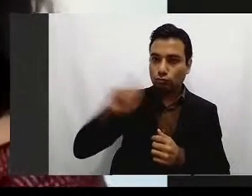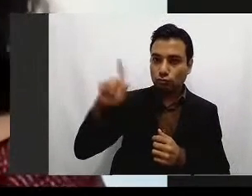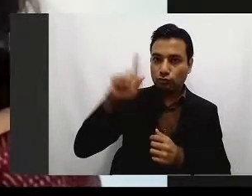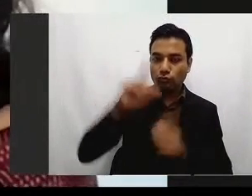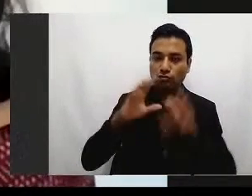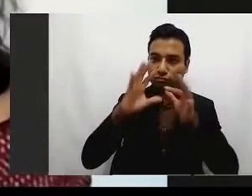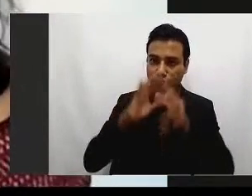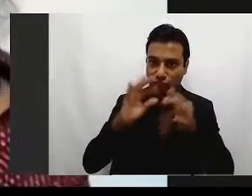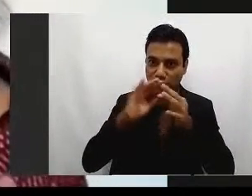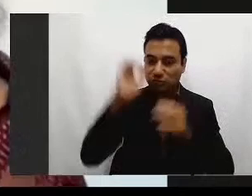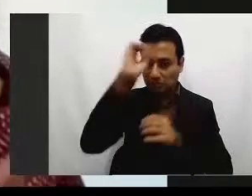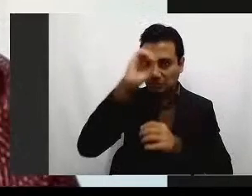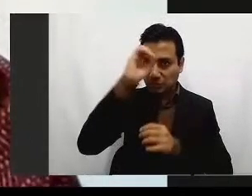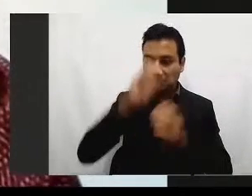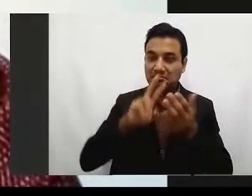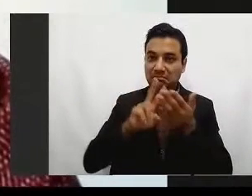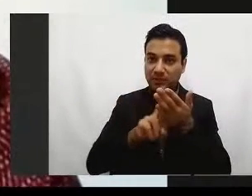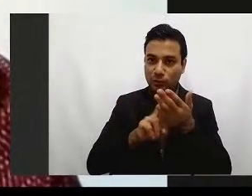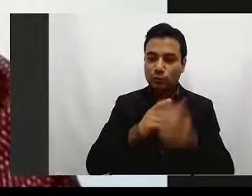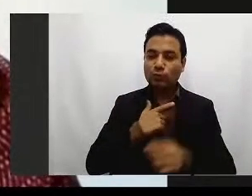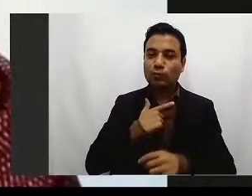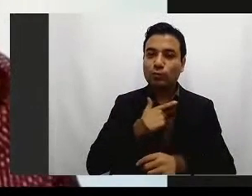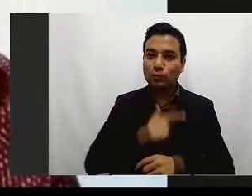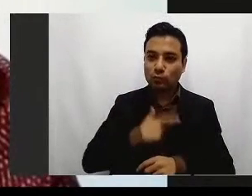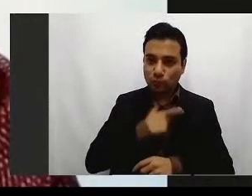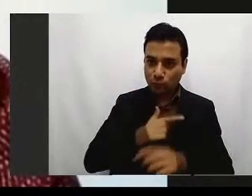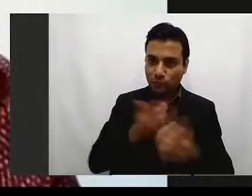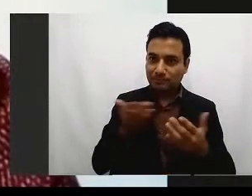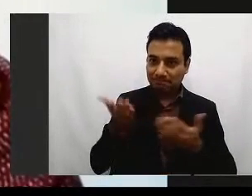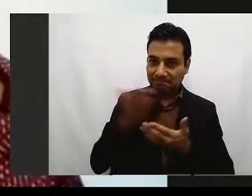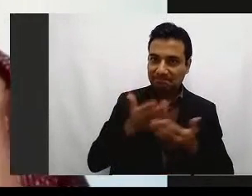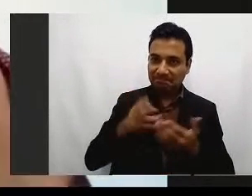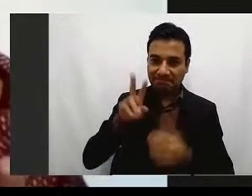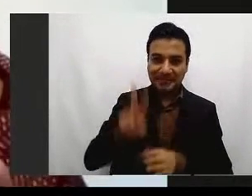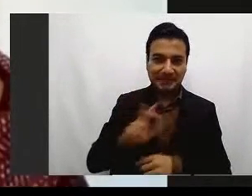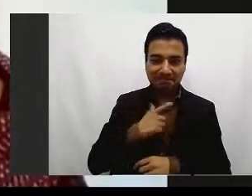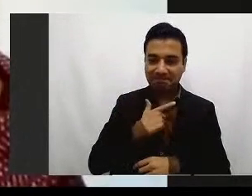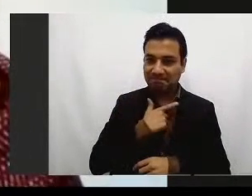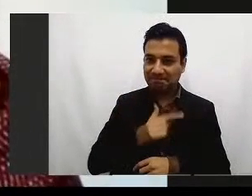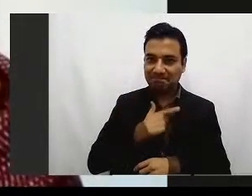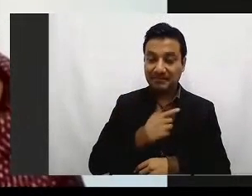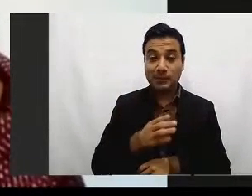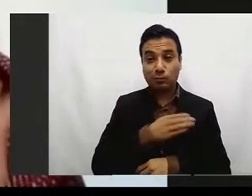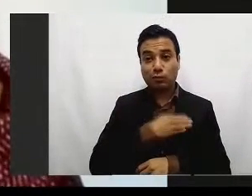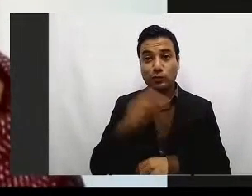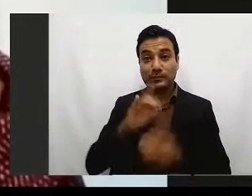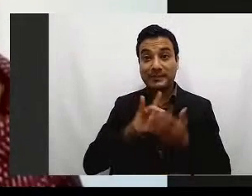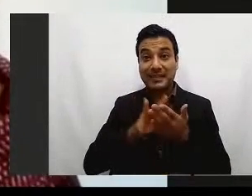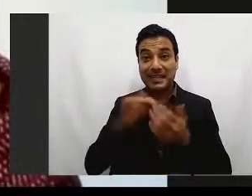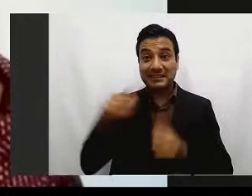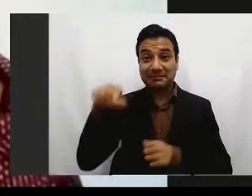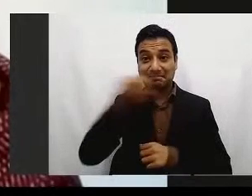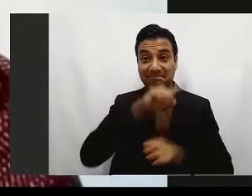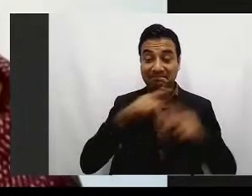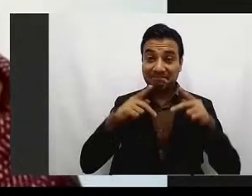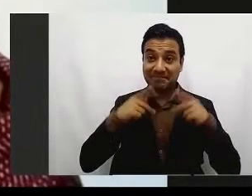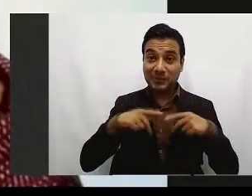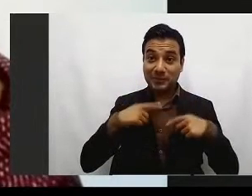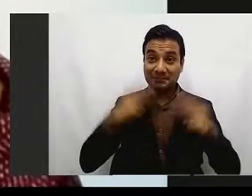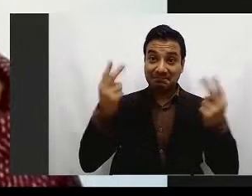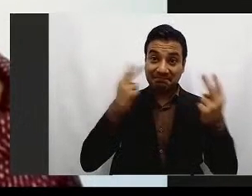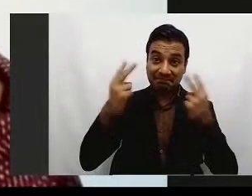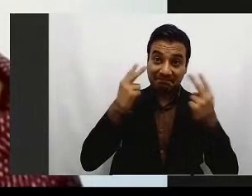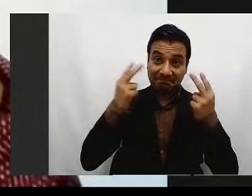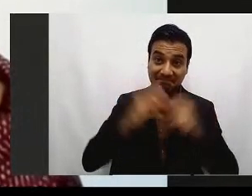valiosas intervenciones. Un placer compartir con ustedes de verdad este espacio. Y bueno, agradecerle a todos los que nos están acompañando vía redes sociales de